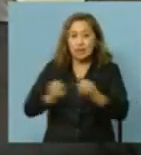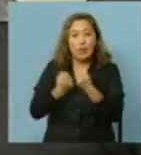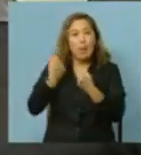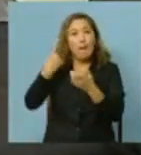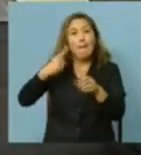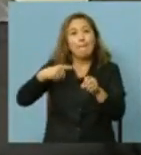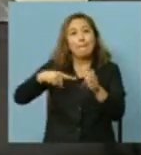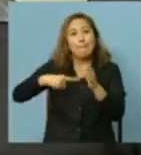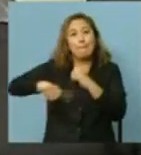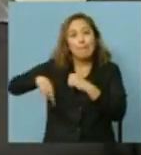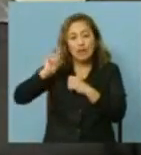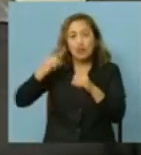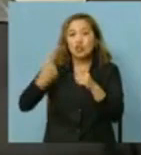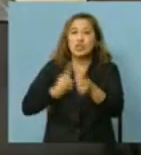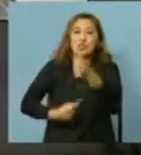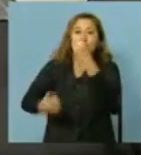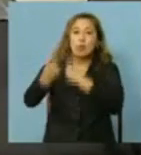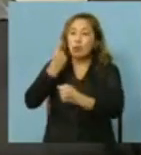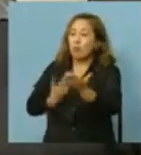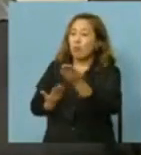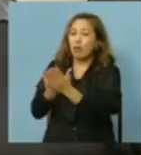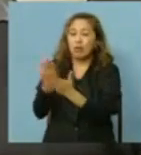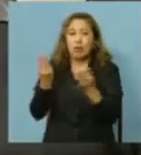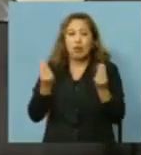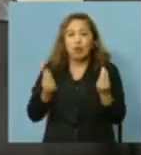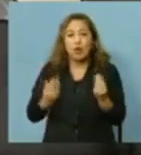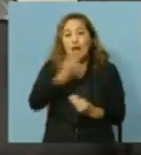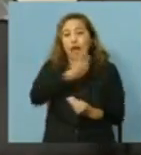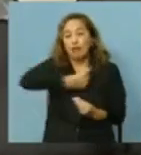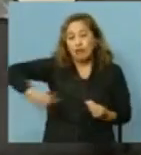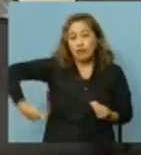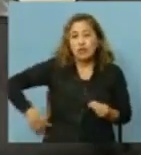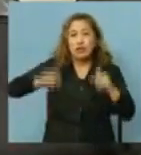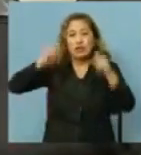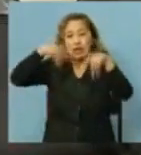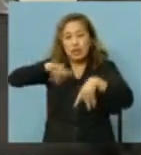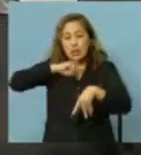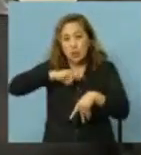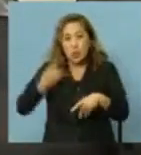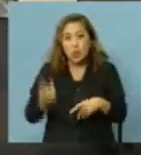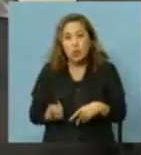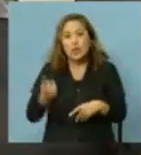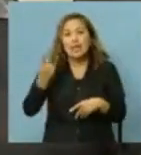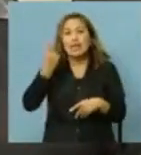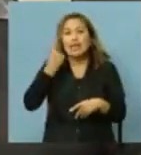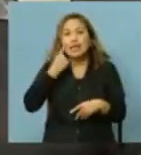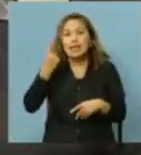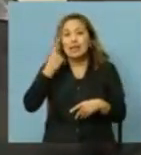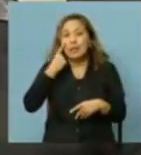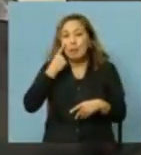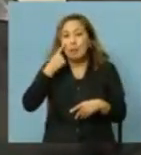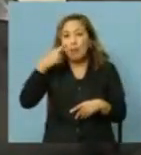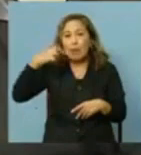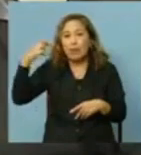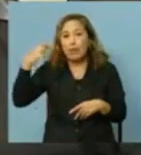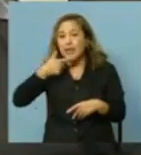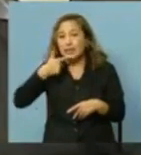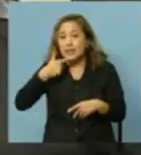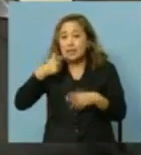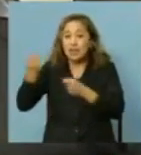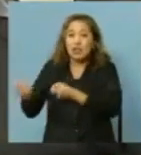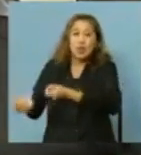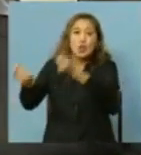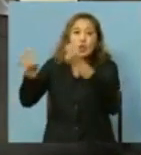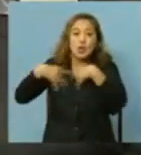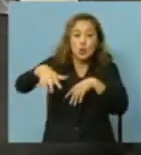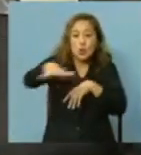lograr todavía tener respuesta. Hemos solicitado al gobierno de la provincia, al IPPS residual, que nos pueda donar un terreno